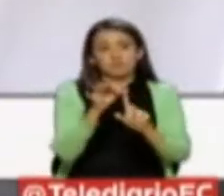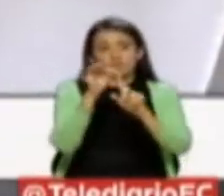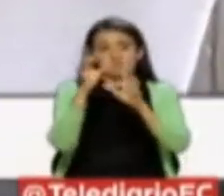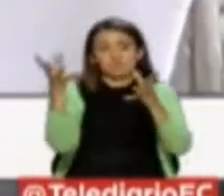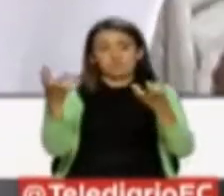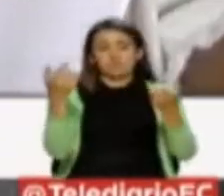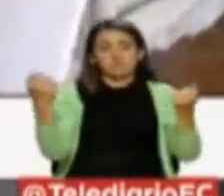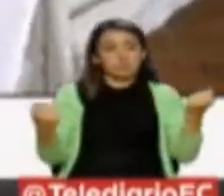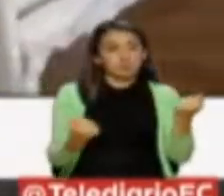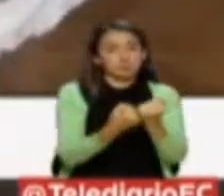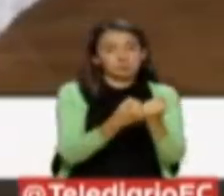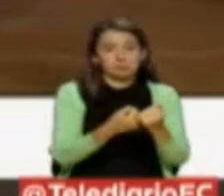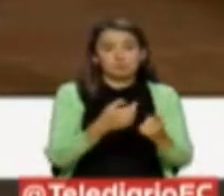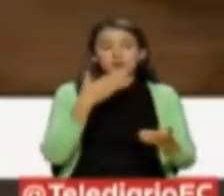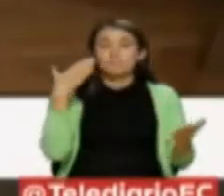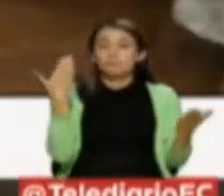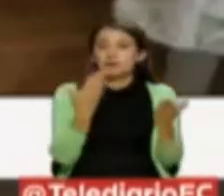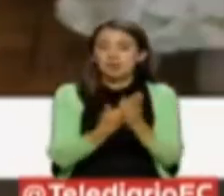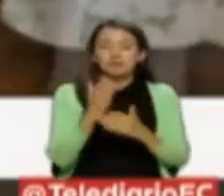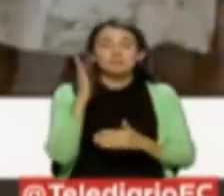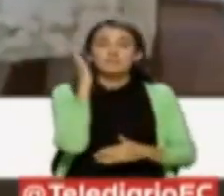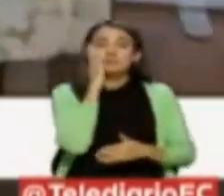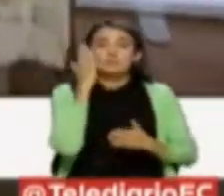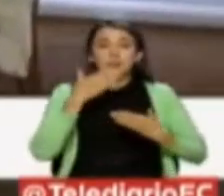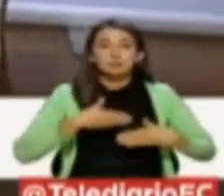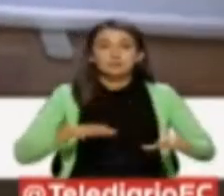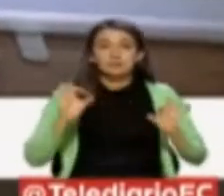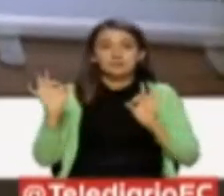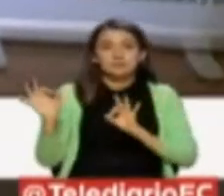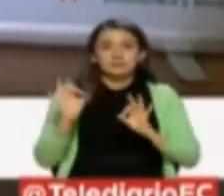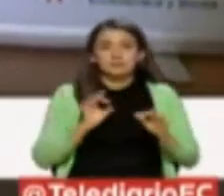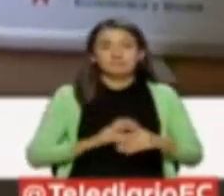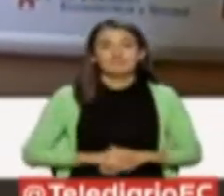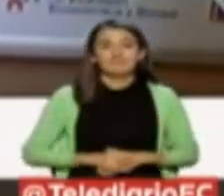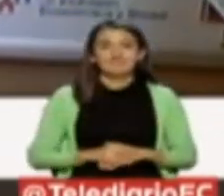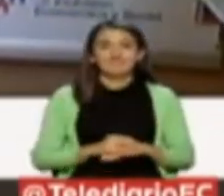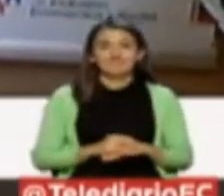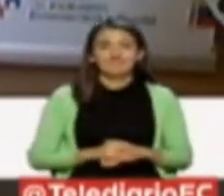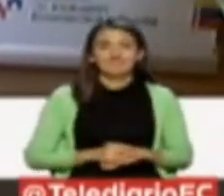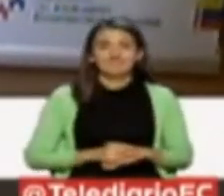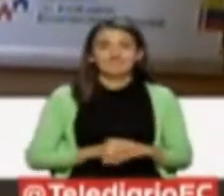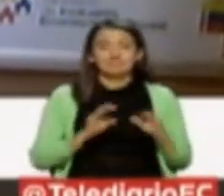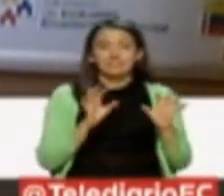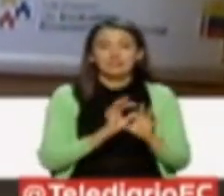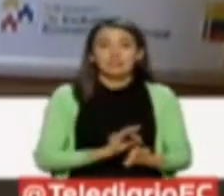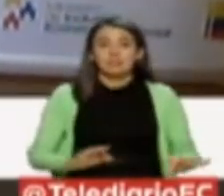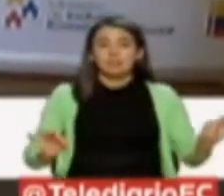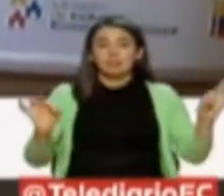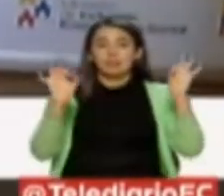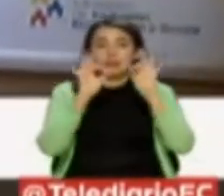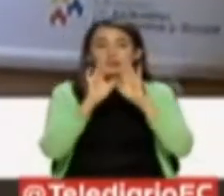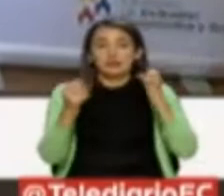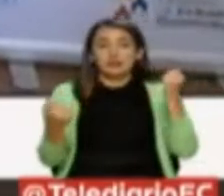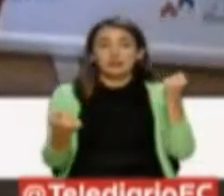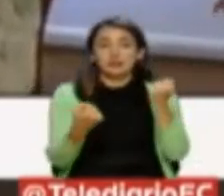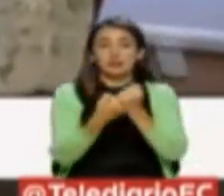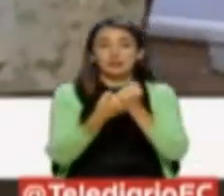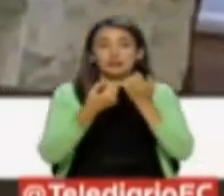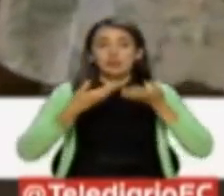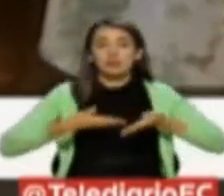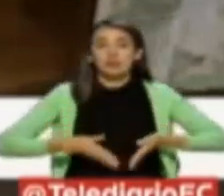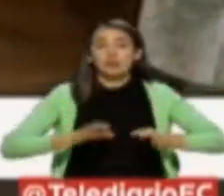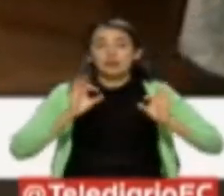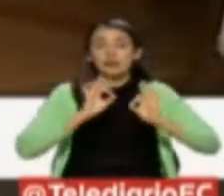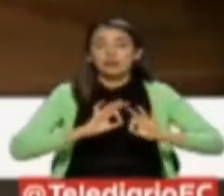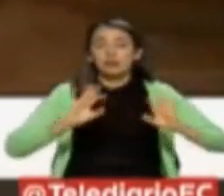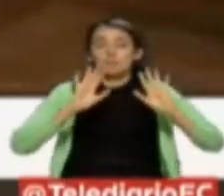sin ella yo no estaría acá. Gracias, madre, por haberme traído al mundo, mamá. Así es, siempre es importante destacar el ser que nos dio la vida y que siempre nos